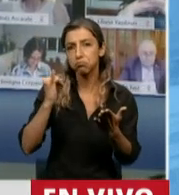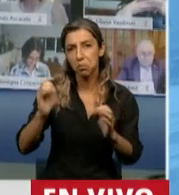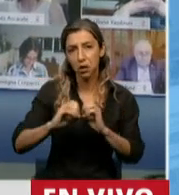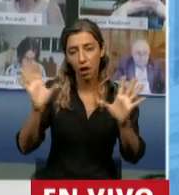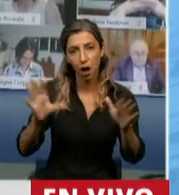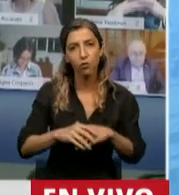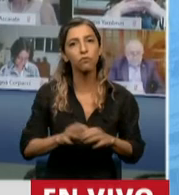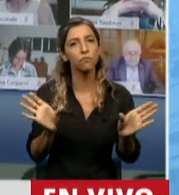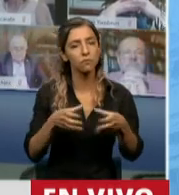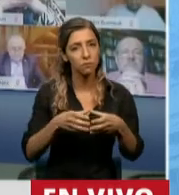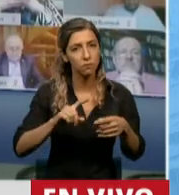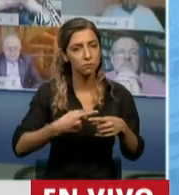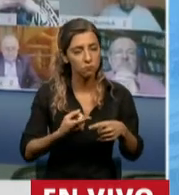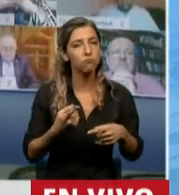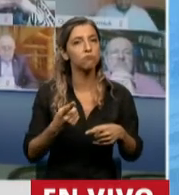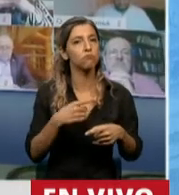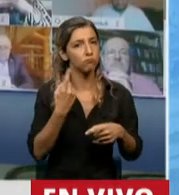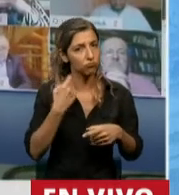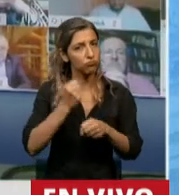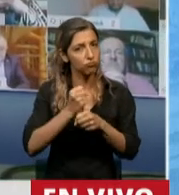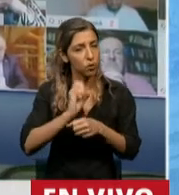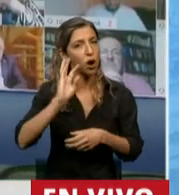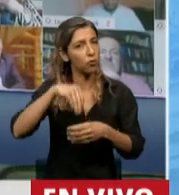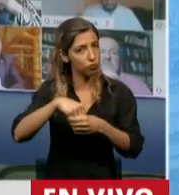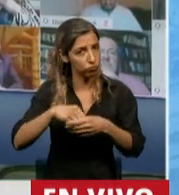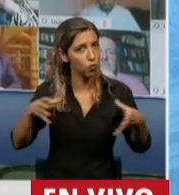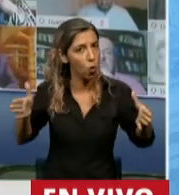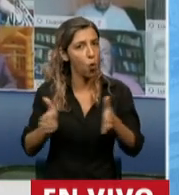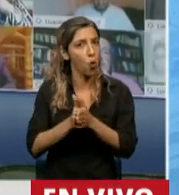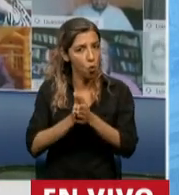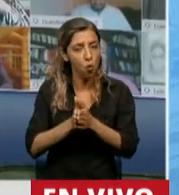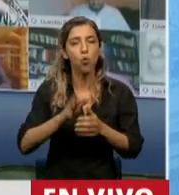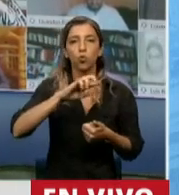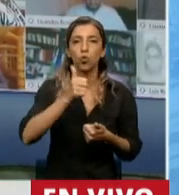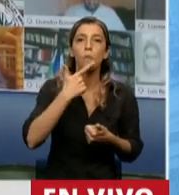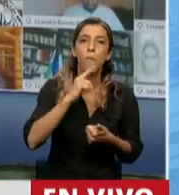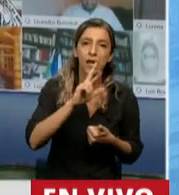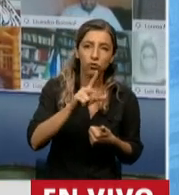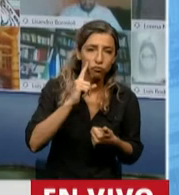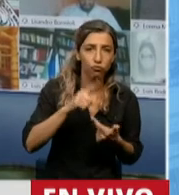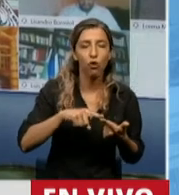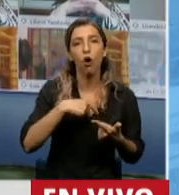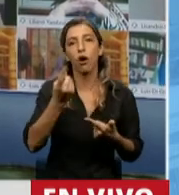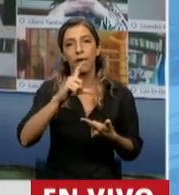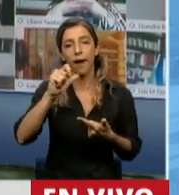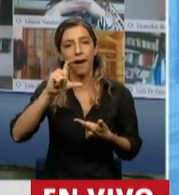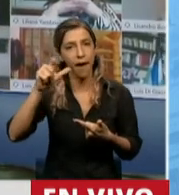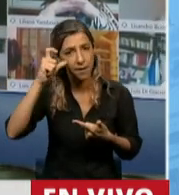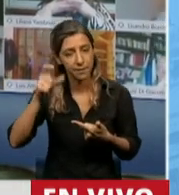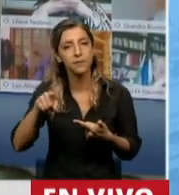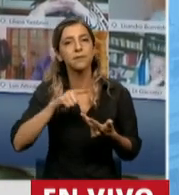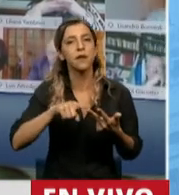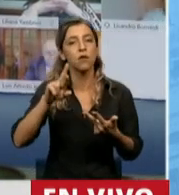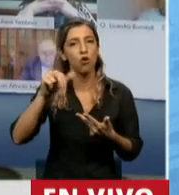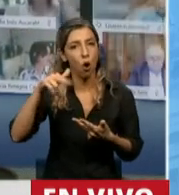bloque, de nuestro interbloque, buscando consensos con el trabajo de Luis Pastor y de Alejandro Cacase, de Hugo